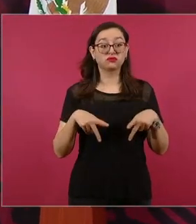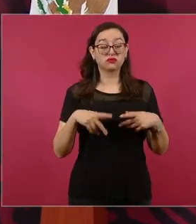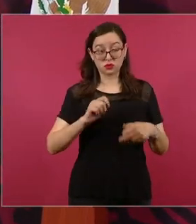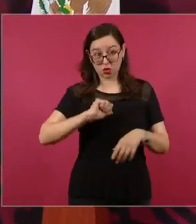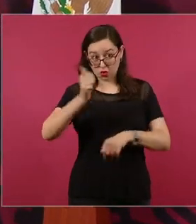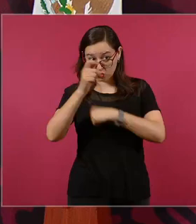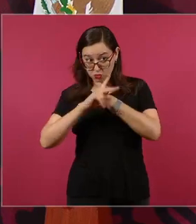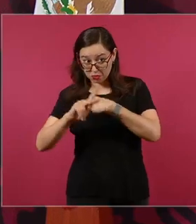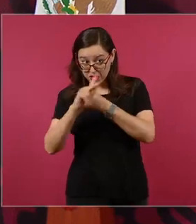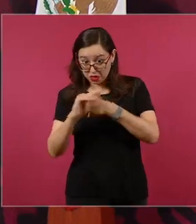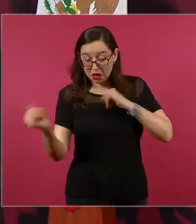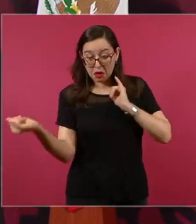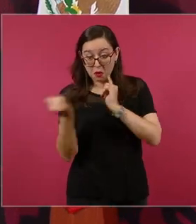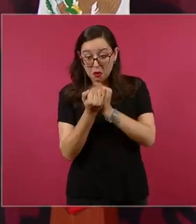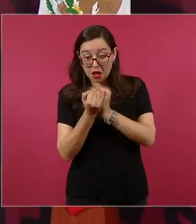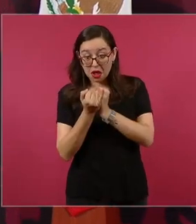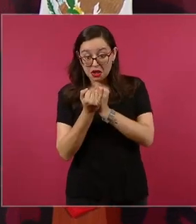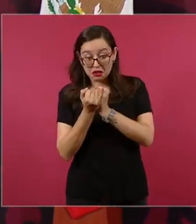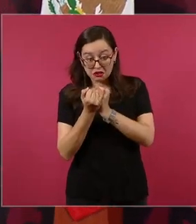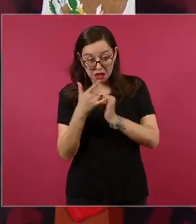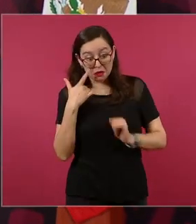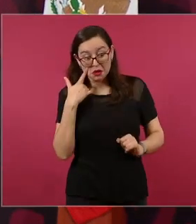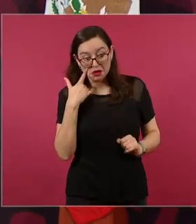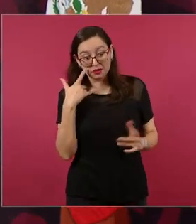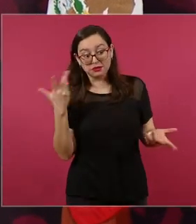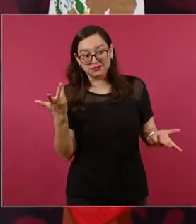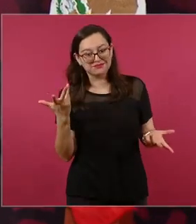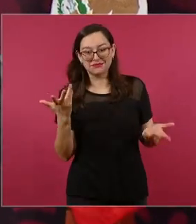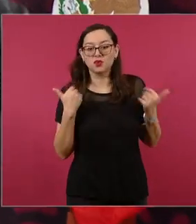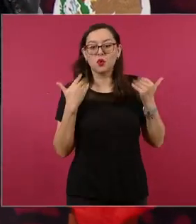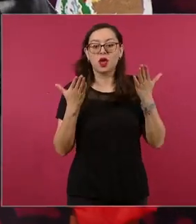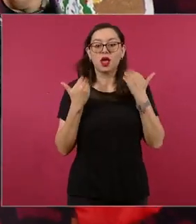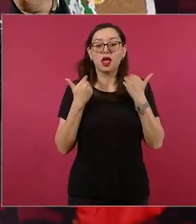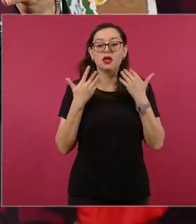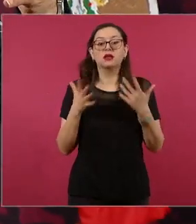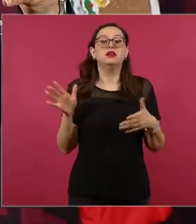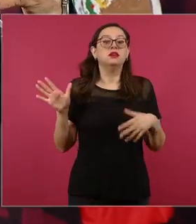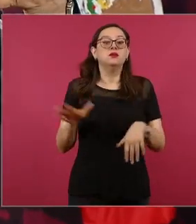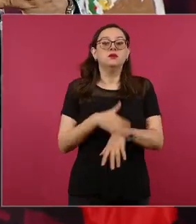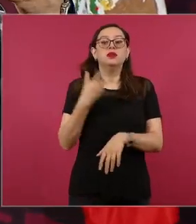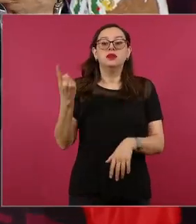pero sin corrupción. Con corrupción